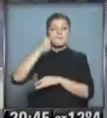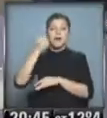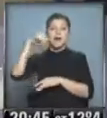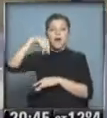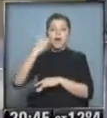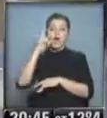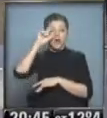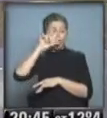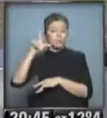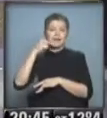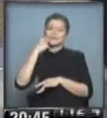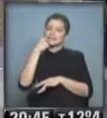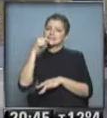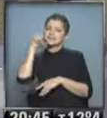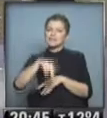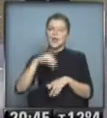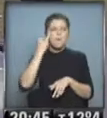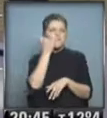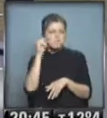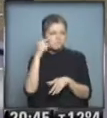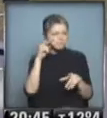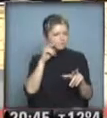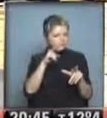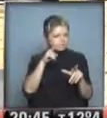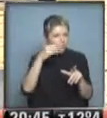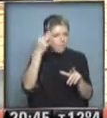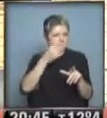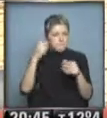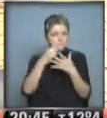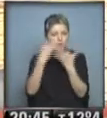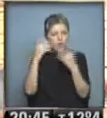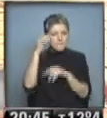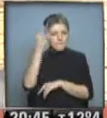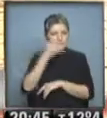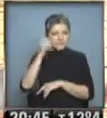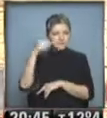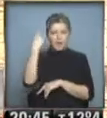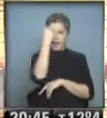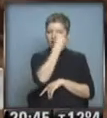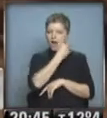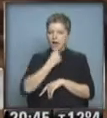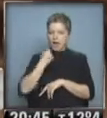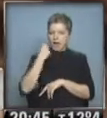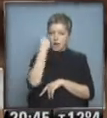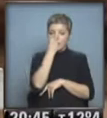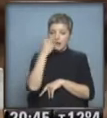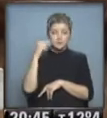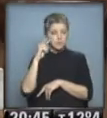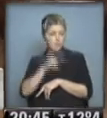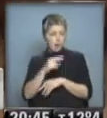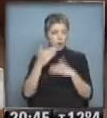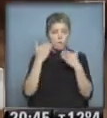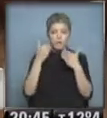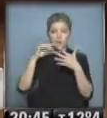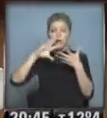mandó a peritar las imágenes con un programa que toma punto por punto los rasgos de la cara y arma una suerte de identikit